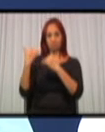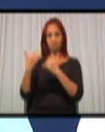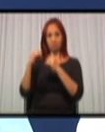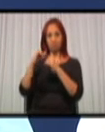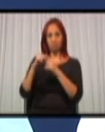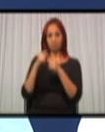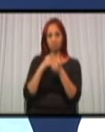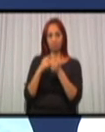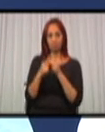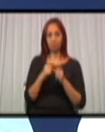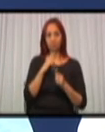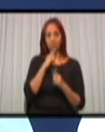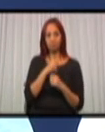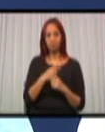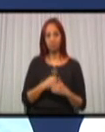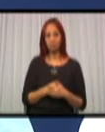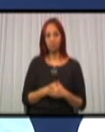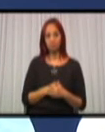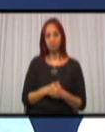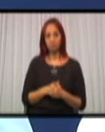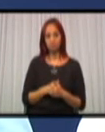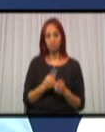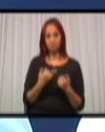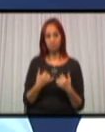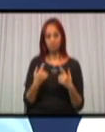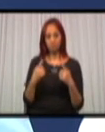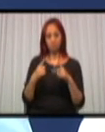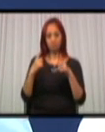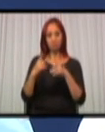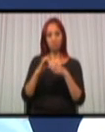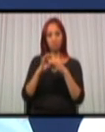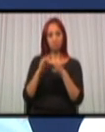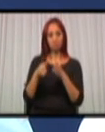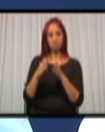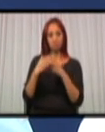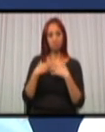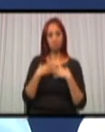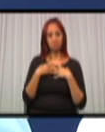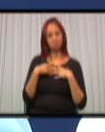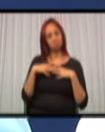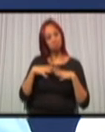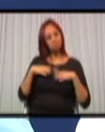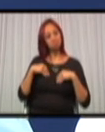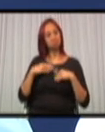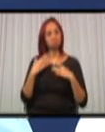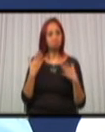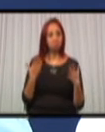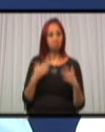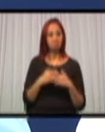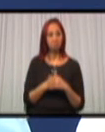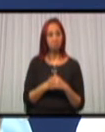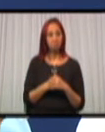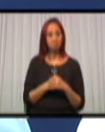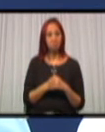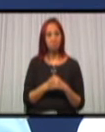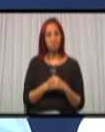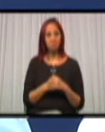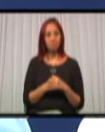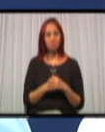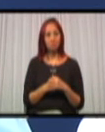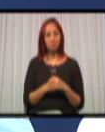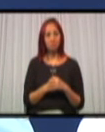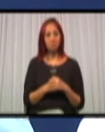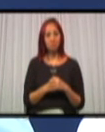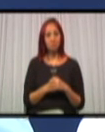esta administración. hemos logrado tener una red vial aceptable, como lo comenta don Javier, por